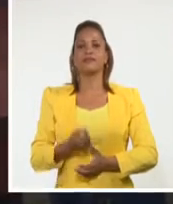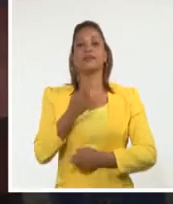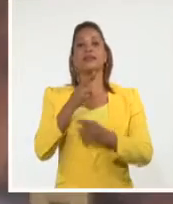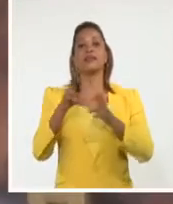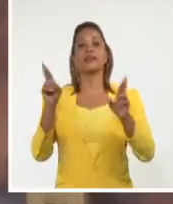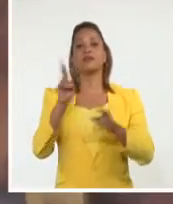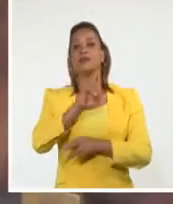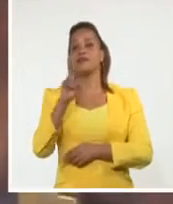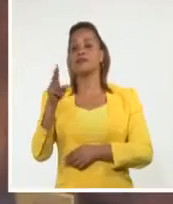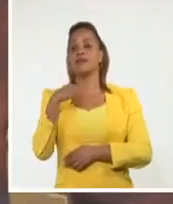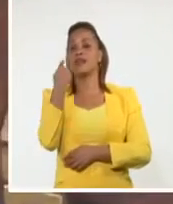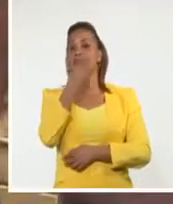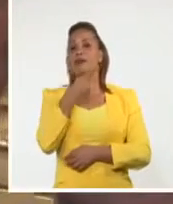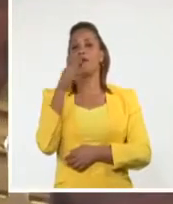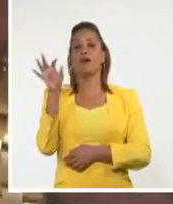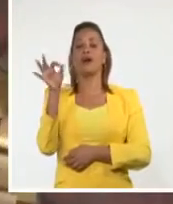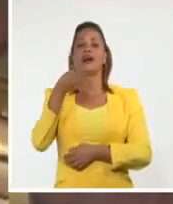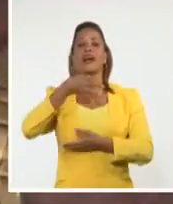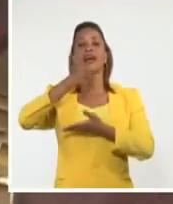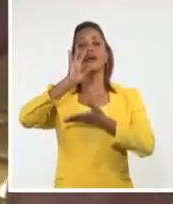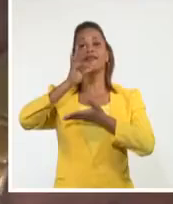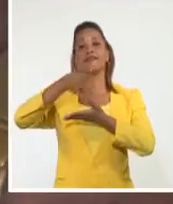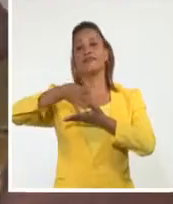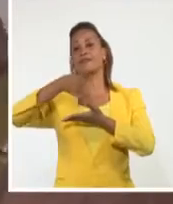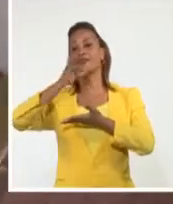en la boca café.